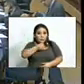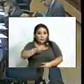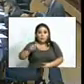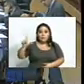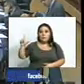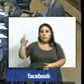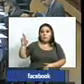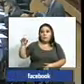Luis Alberto López.